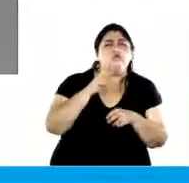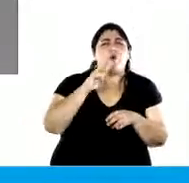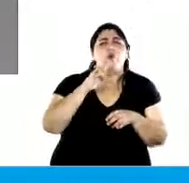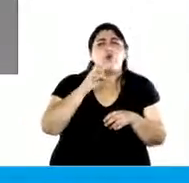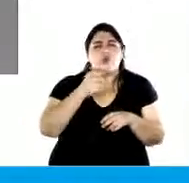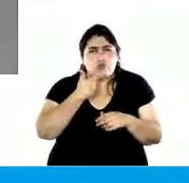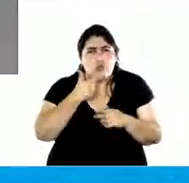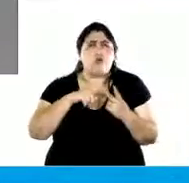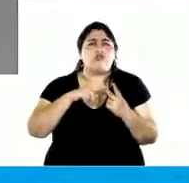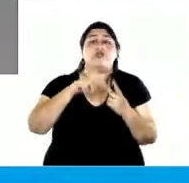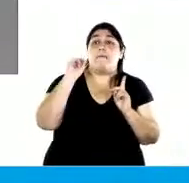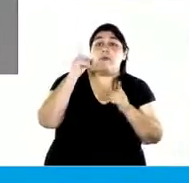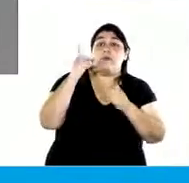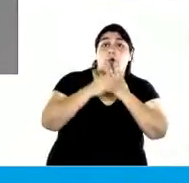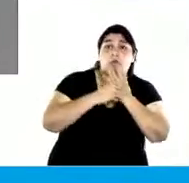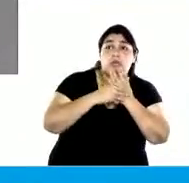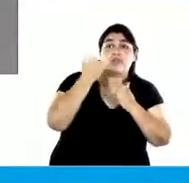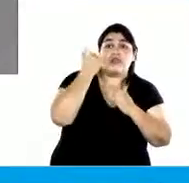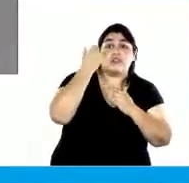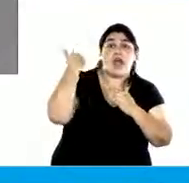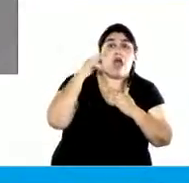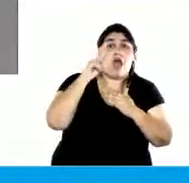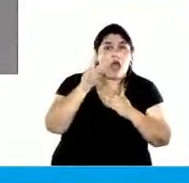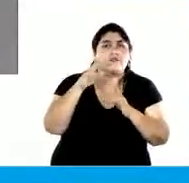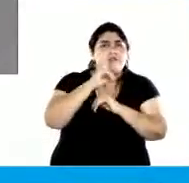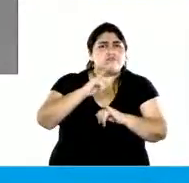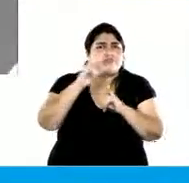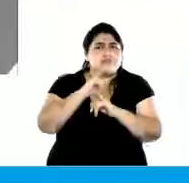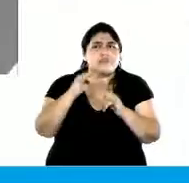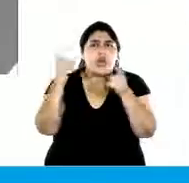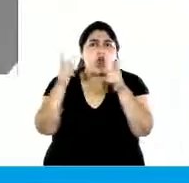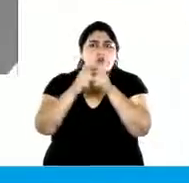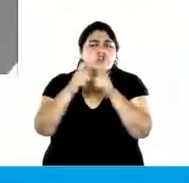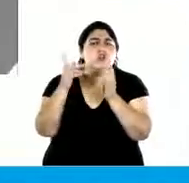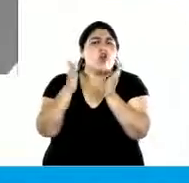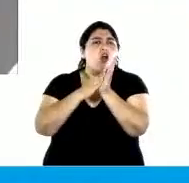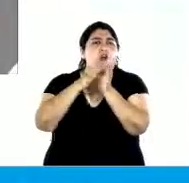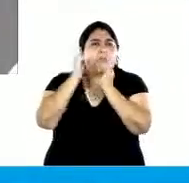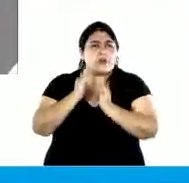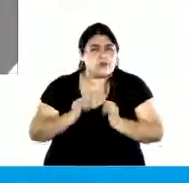Girard y el propio ministro Costa, cuando vinieron las reuniones informativas a la Comisión de Presupuestos,